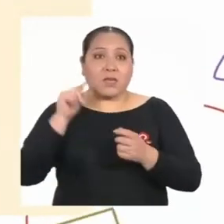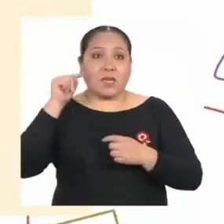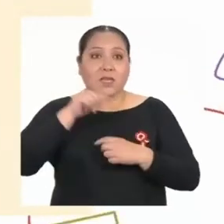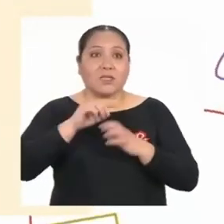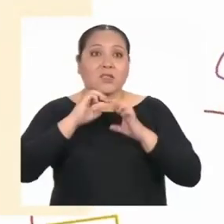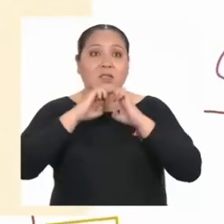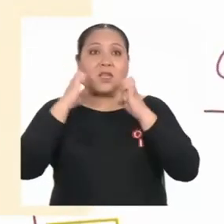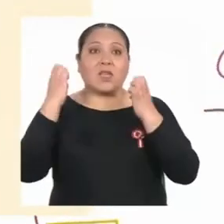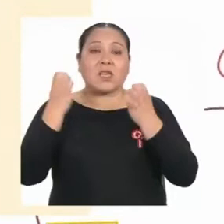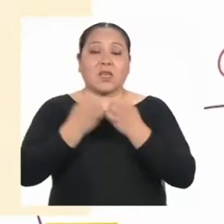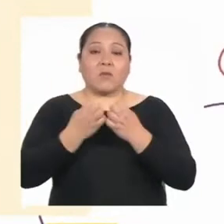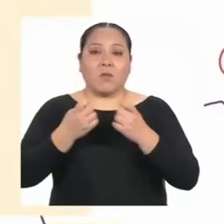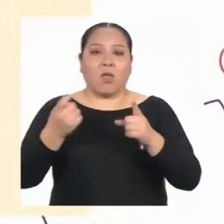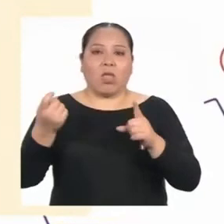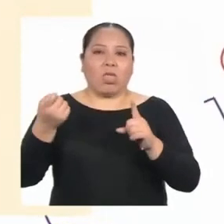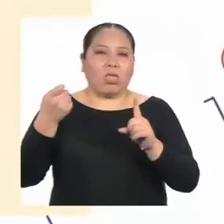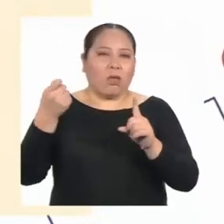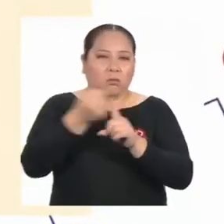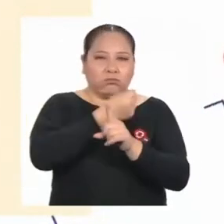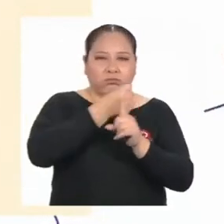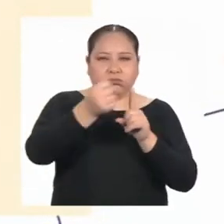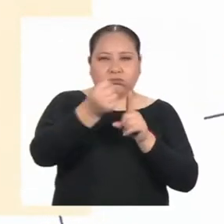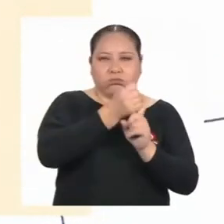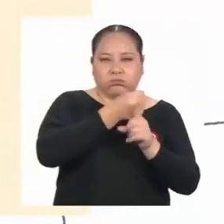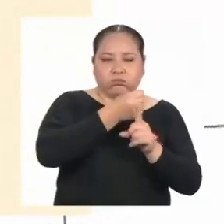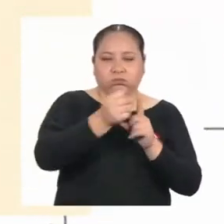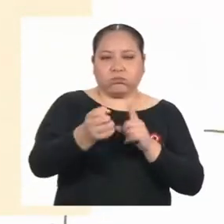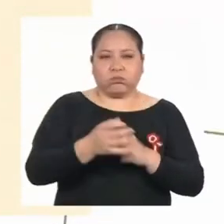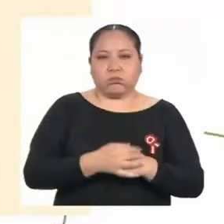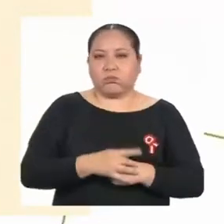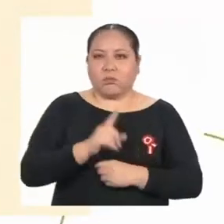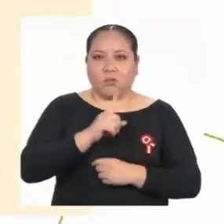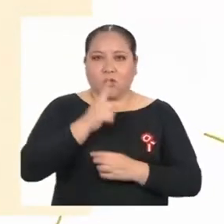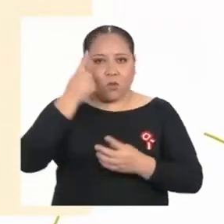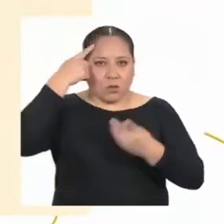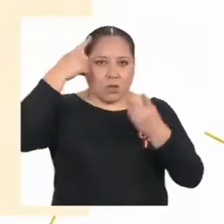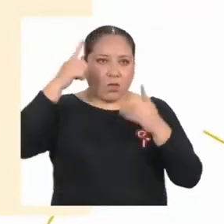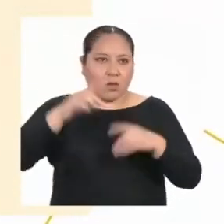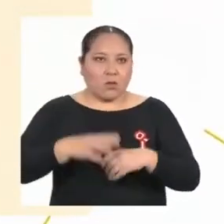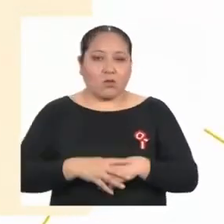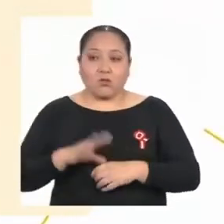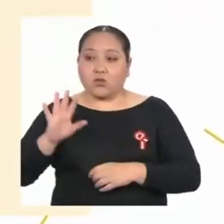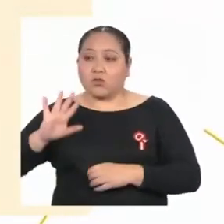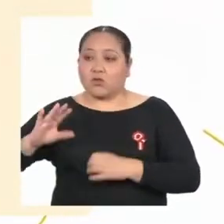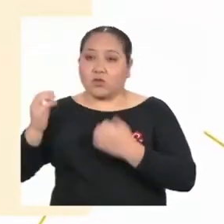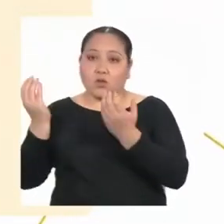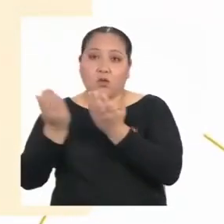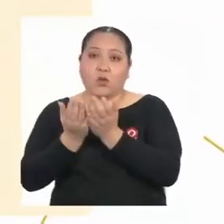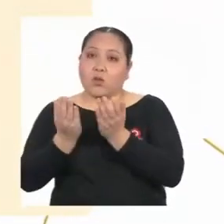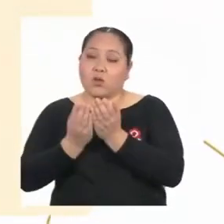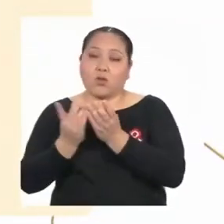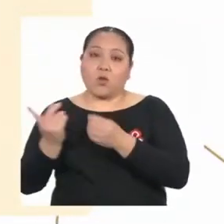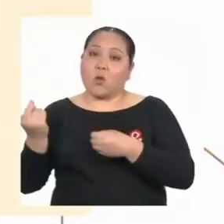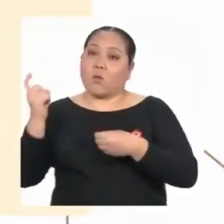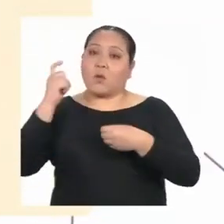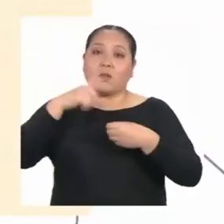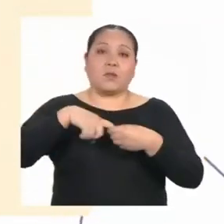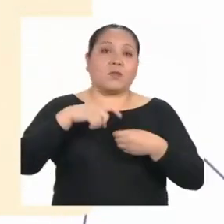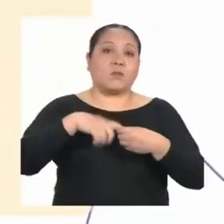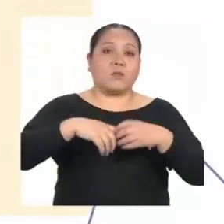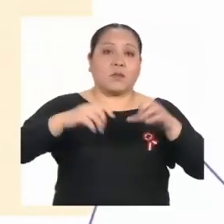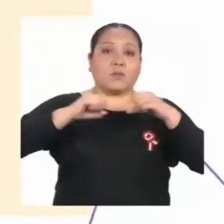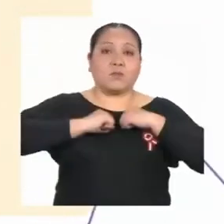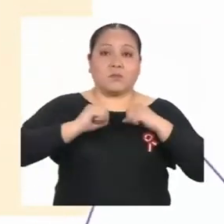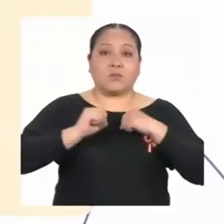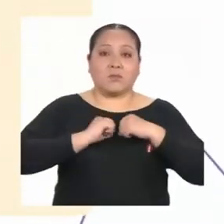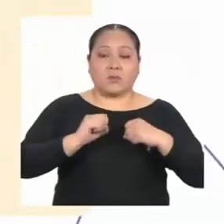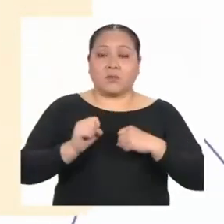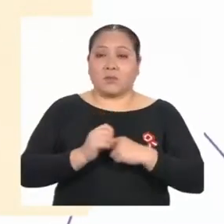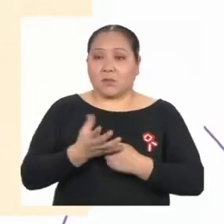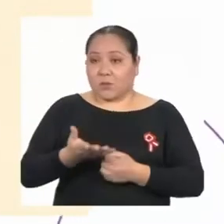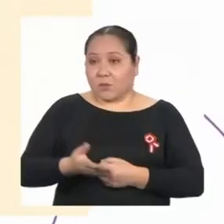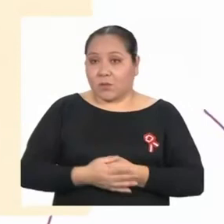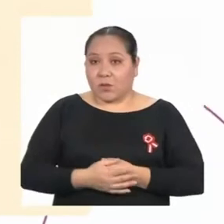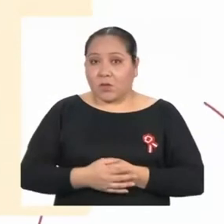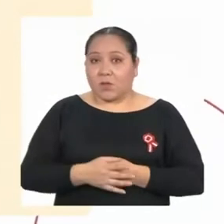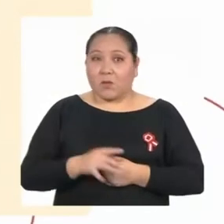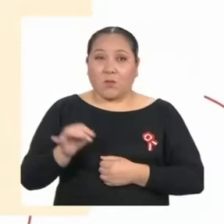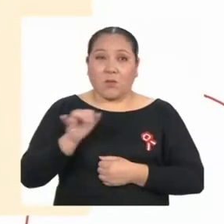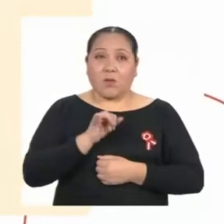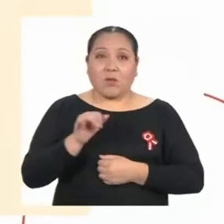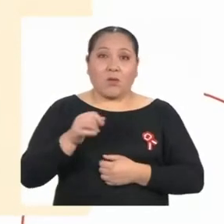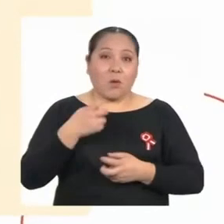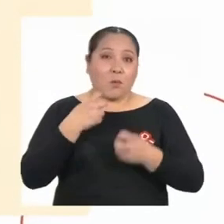han agredido por algún desacuerdo. Su colegio no participa en actividades deportivas por una situación parecida.